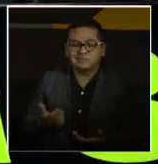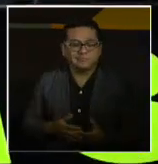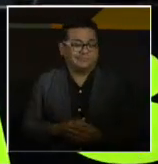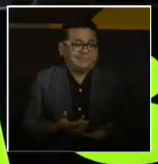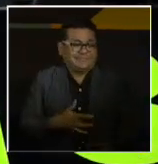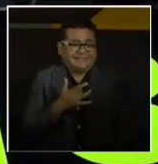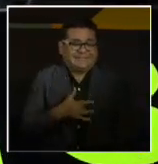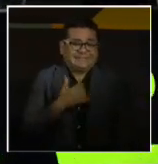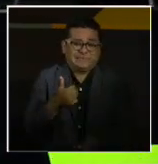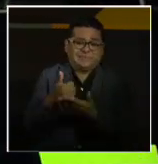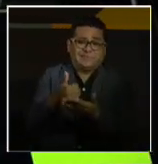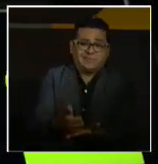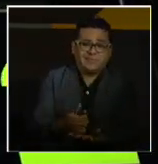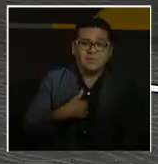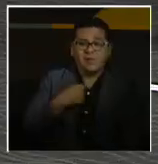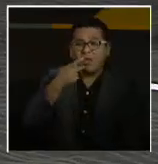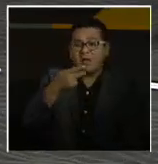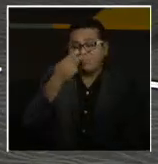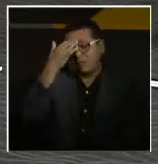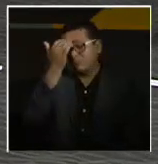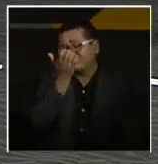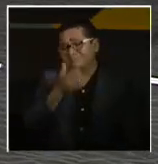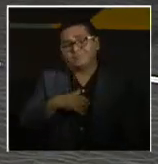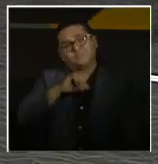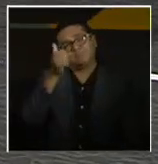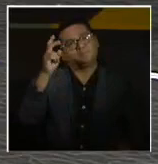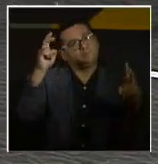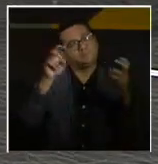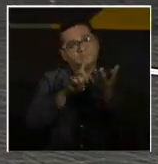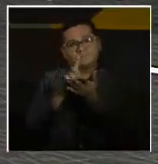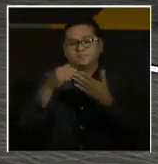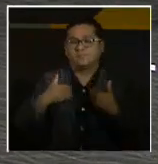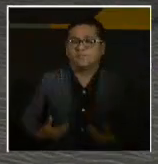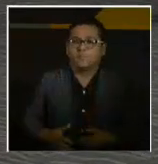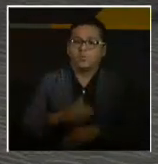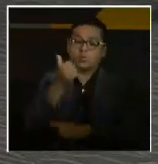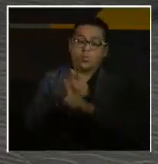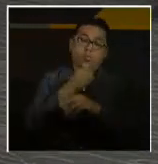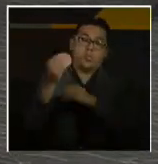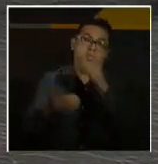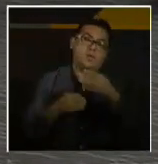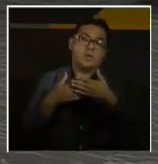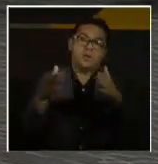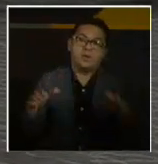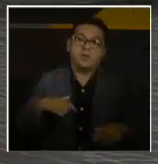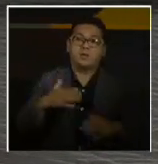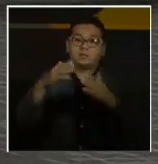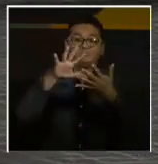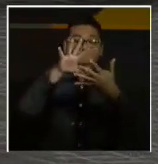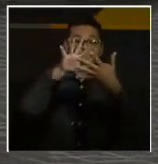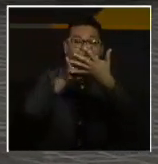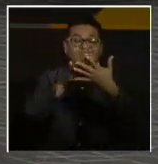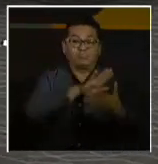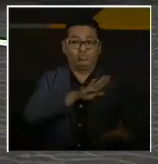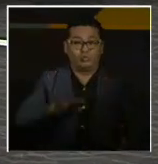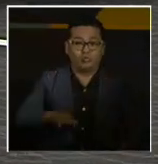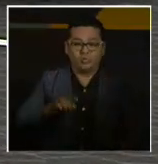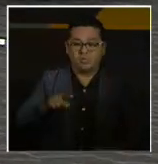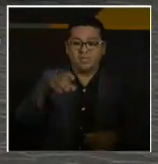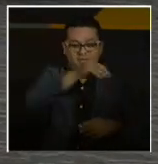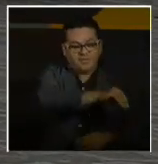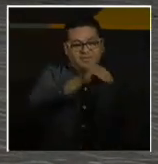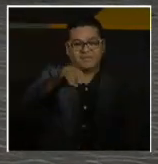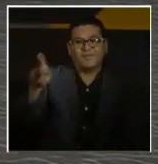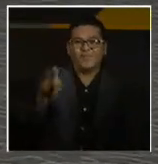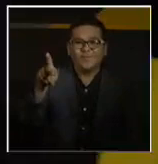de sentir una ayuda, tienen un perjuicio. Otro tema de los derechos humanos, los problemas que han estado habiendo en las cárceles municipales del interior del